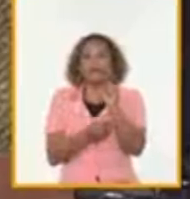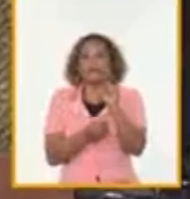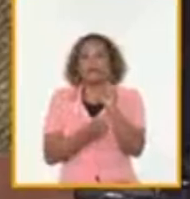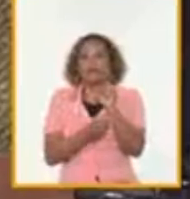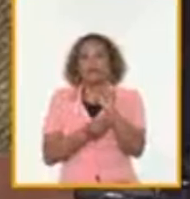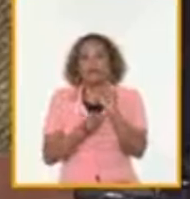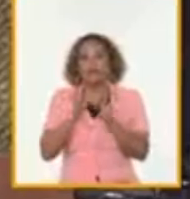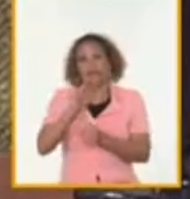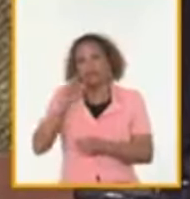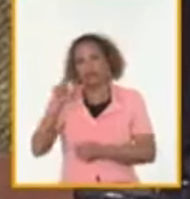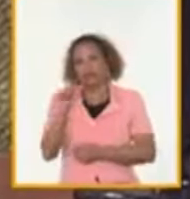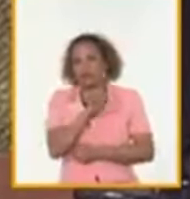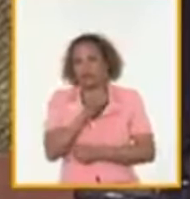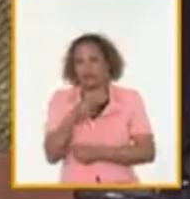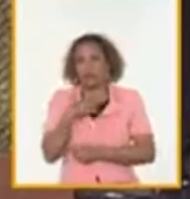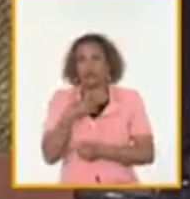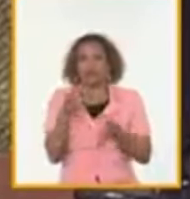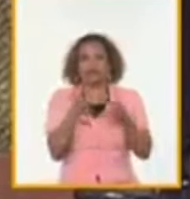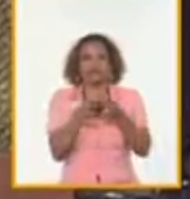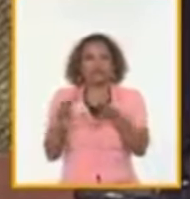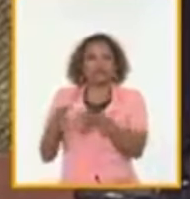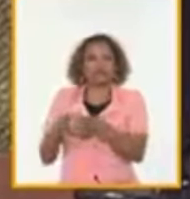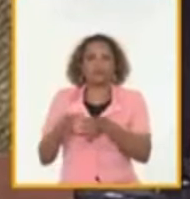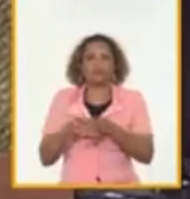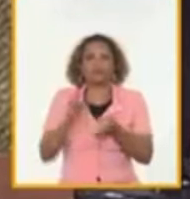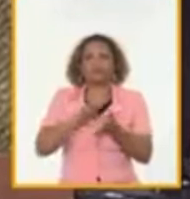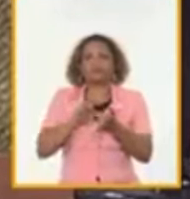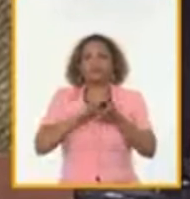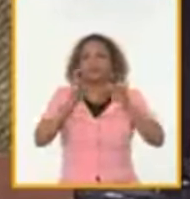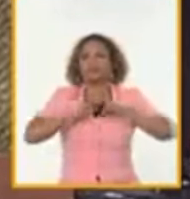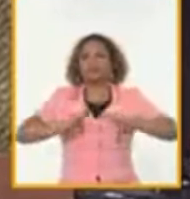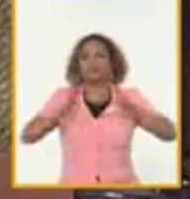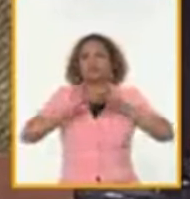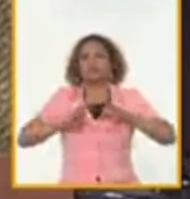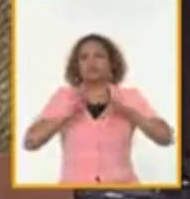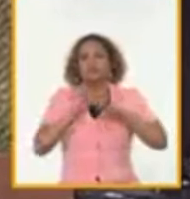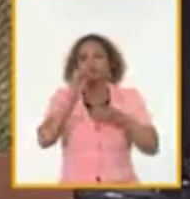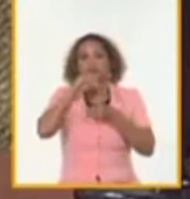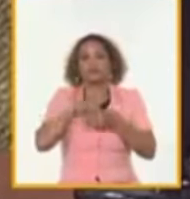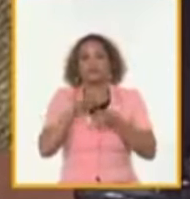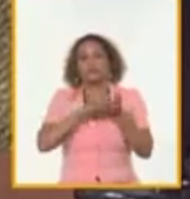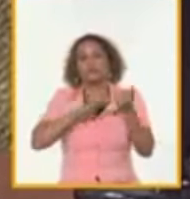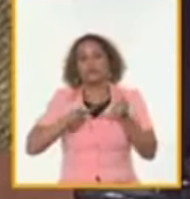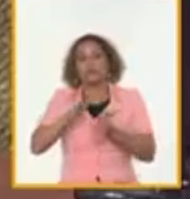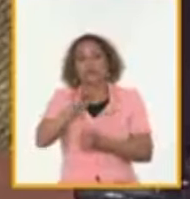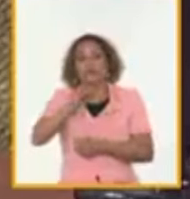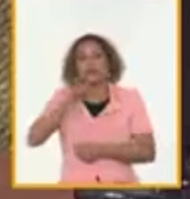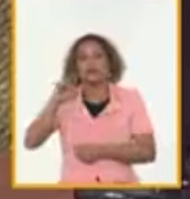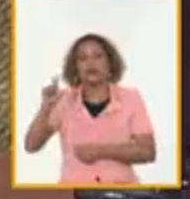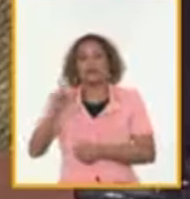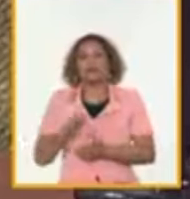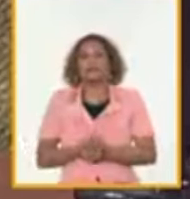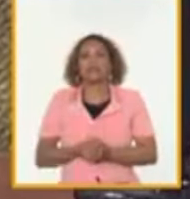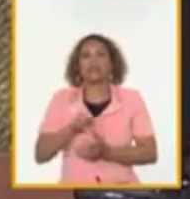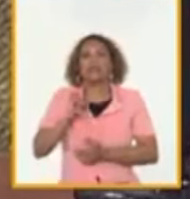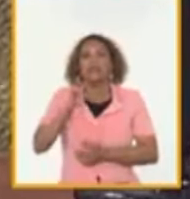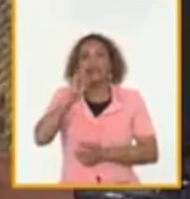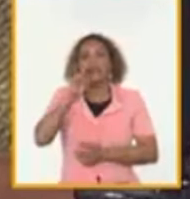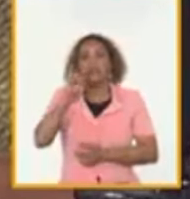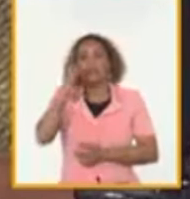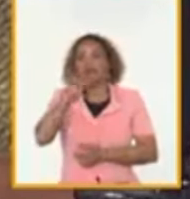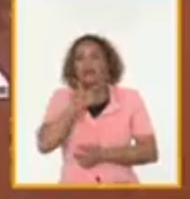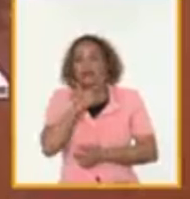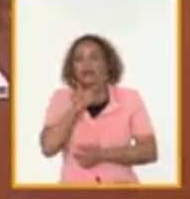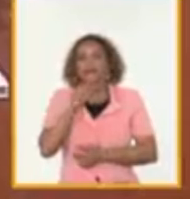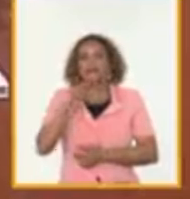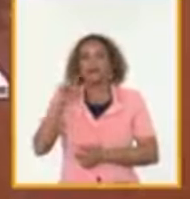que nosotros tenemos también con un grupo de centros de investigación que tenemos en la provincia tenemos el inica el inica Villa Clara tenemos el